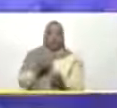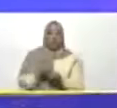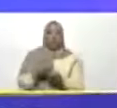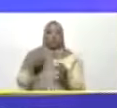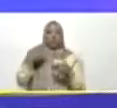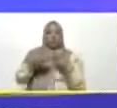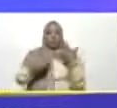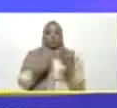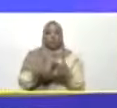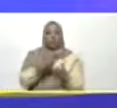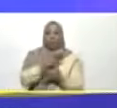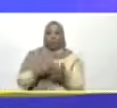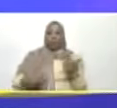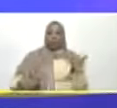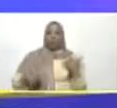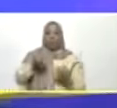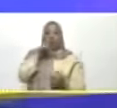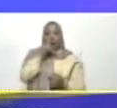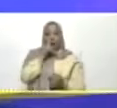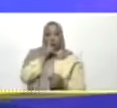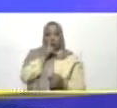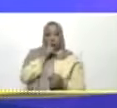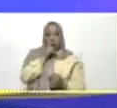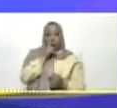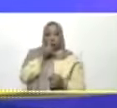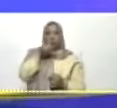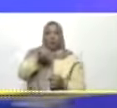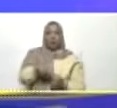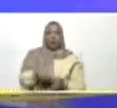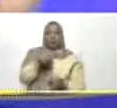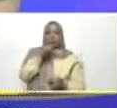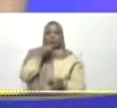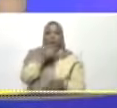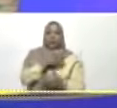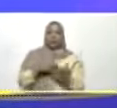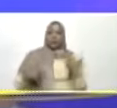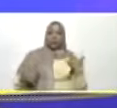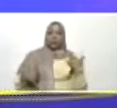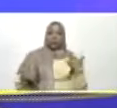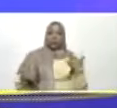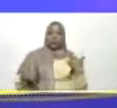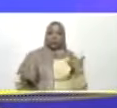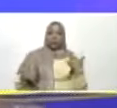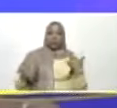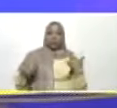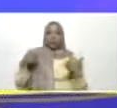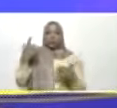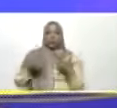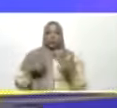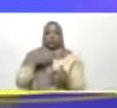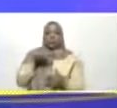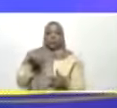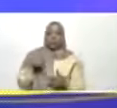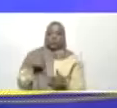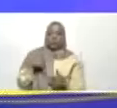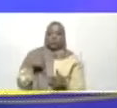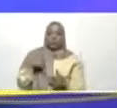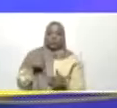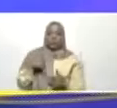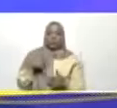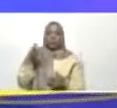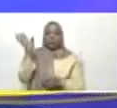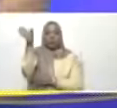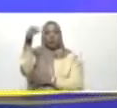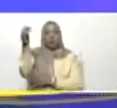natalicio el generalísimo Francisco de Miranda y yo ya lo he dicho varias veces presidente que esta es la generación que llevará las